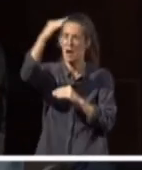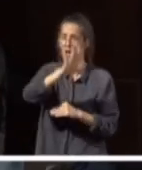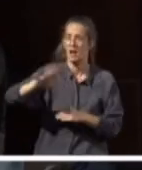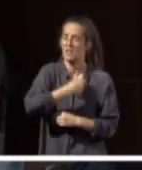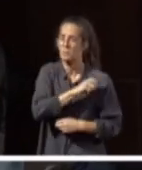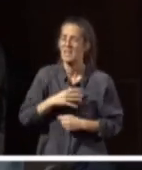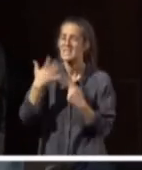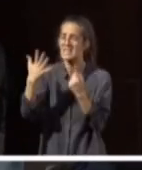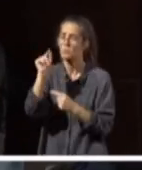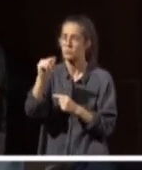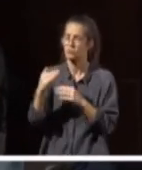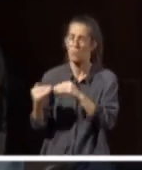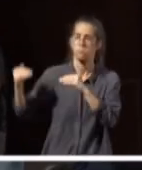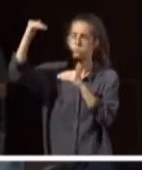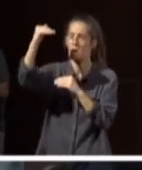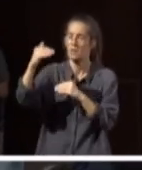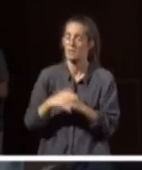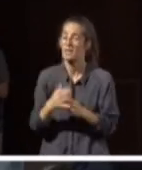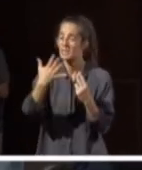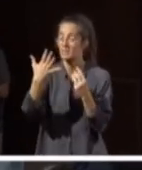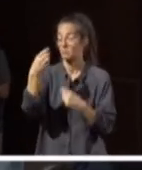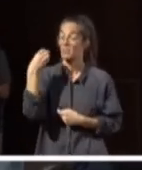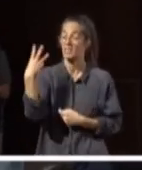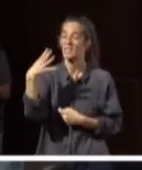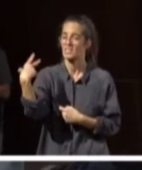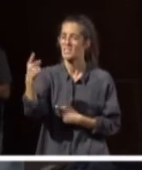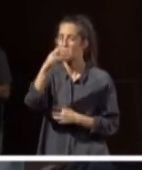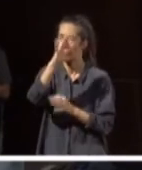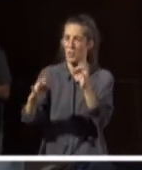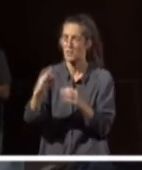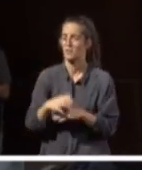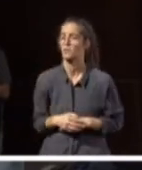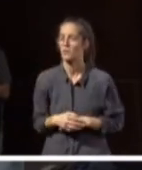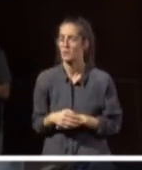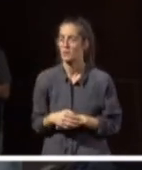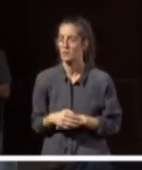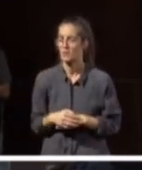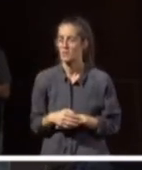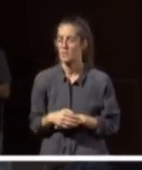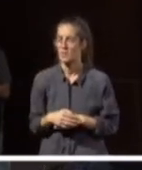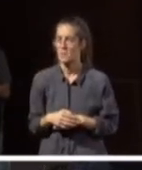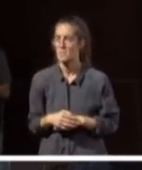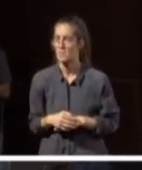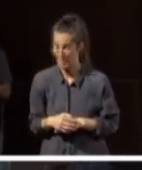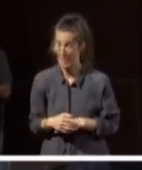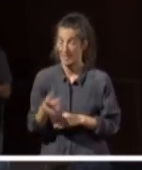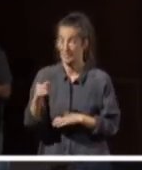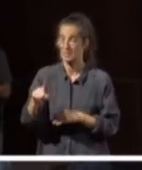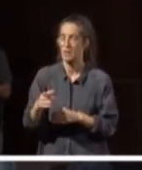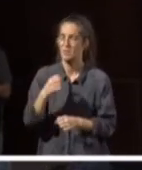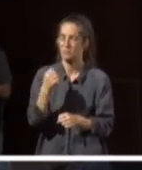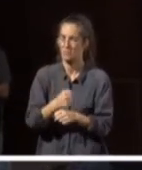puntos por encima de la media el 36 por ciento también seis puntos más que la media de paro juvenil de nuestro